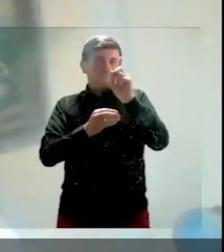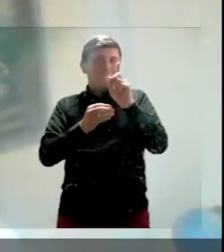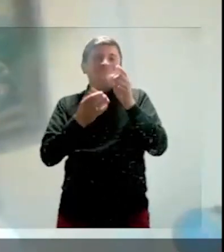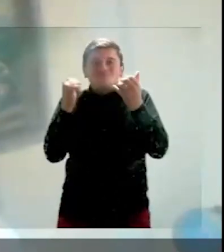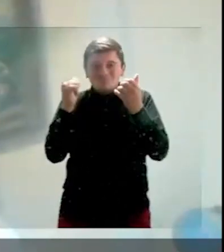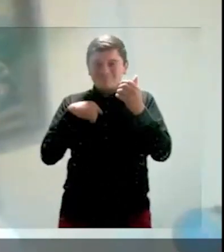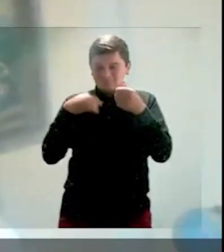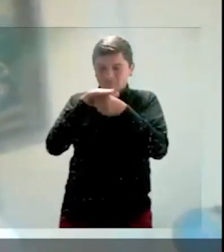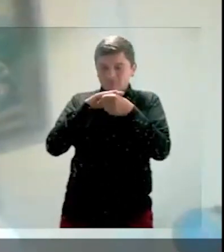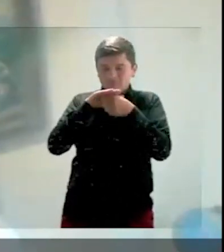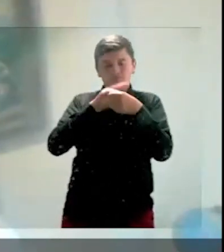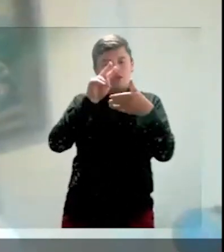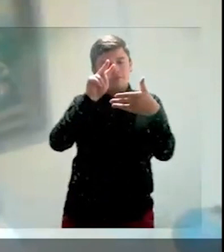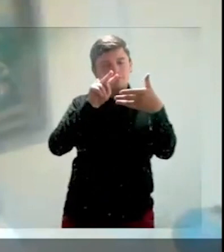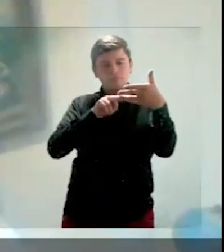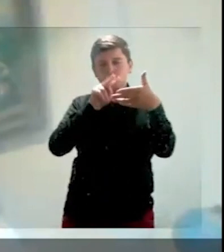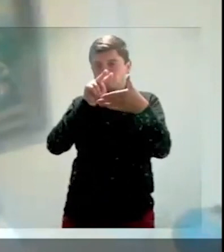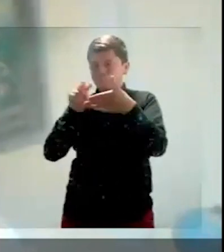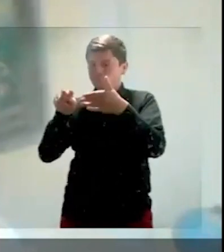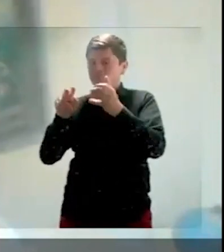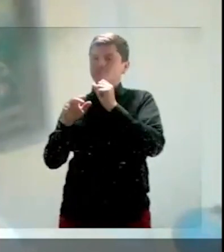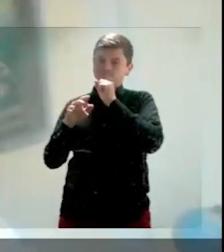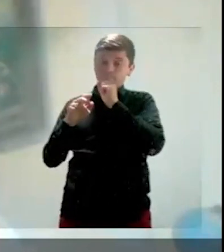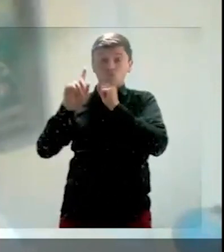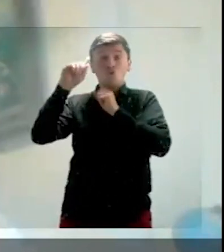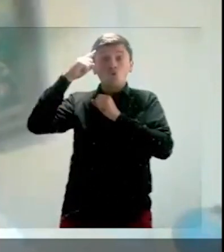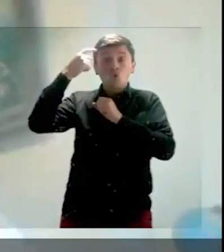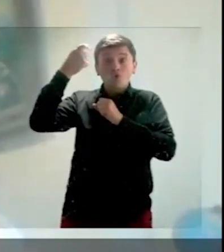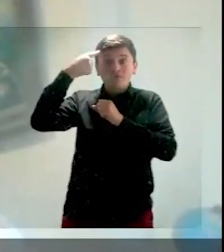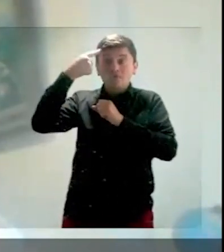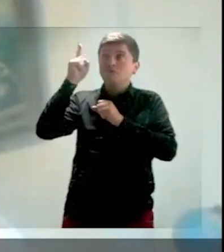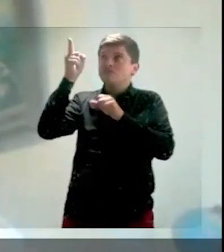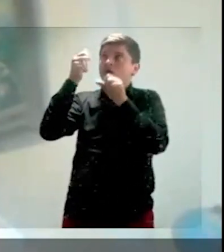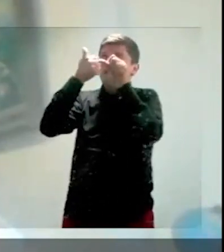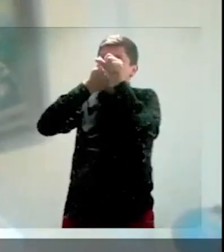asunto y en cada gobierno ha habido